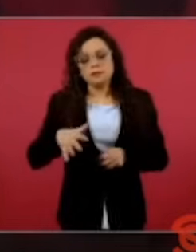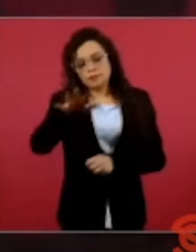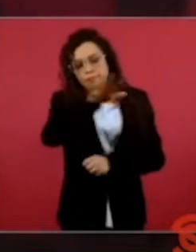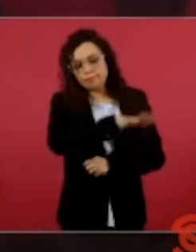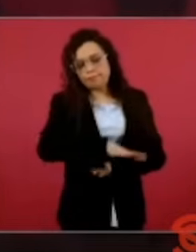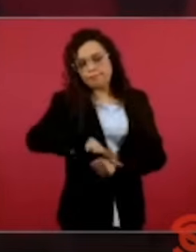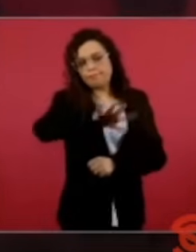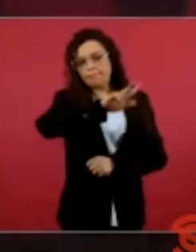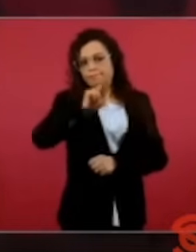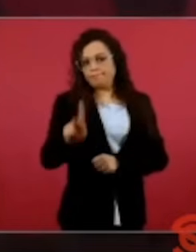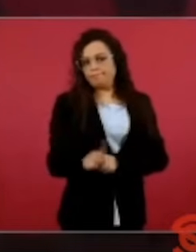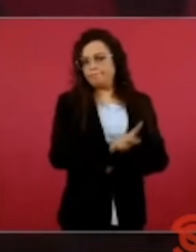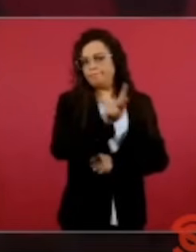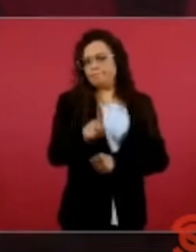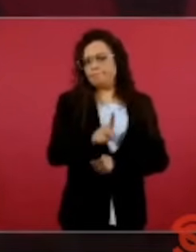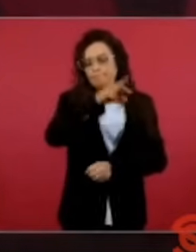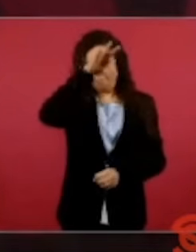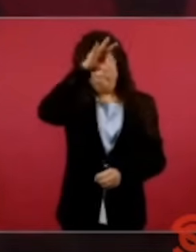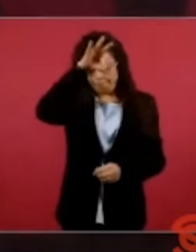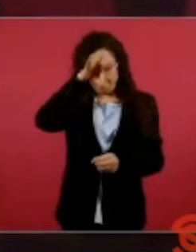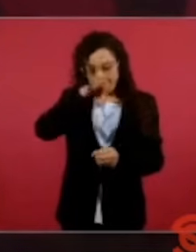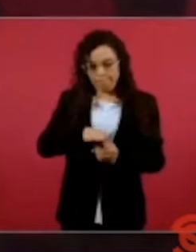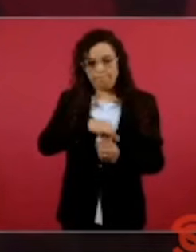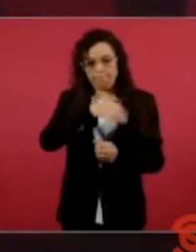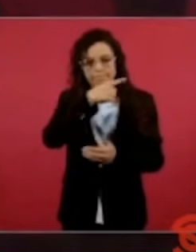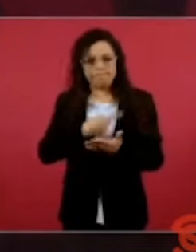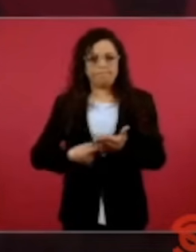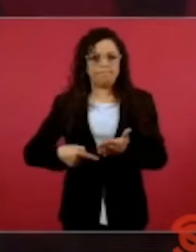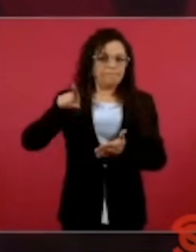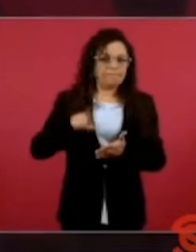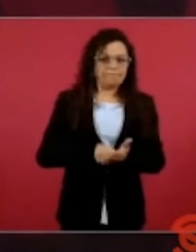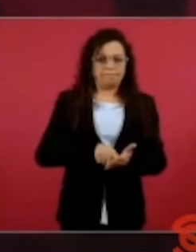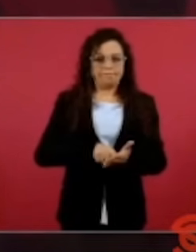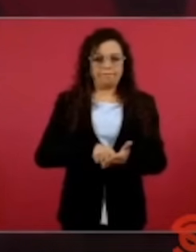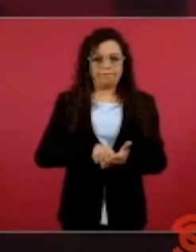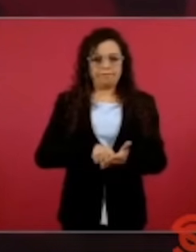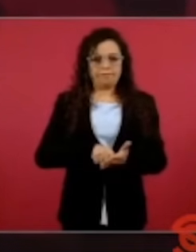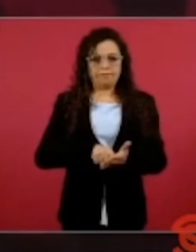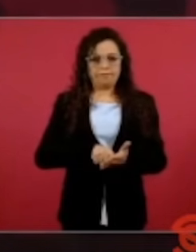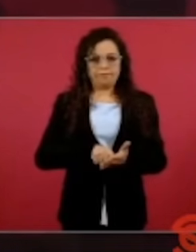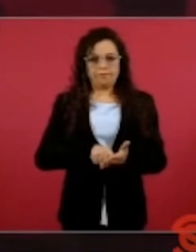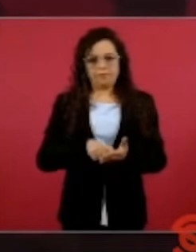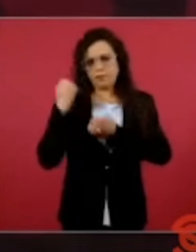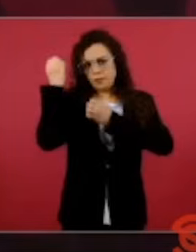sí han actuado con rectitud o